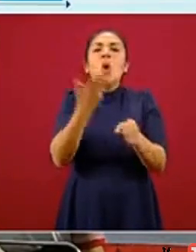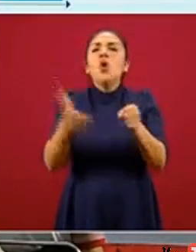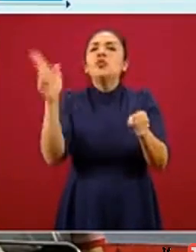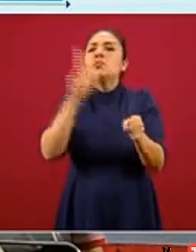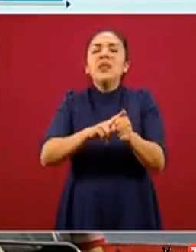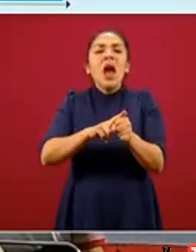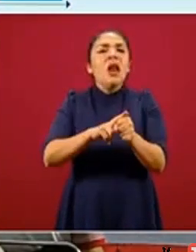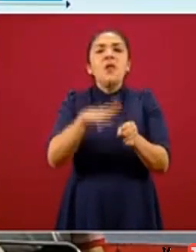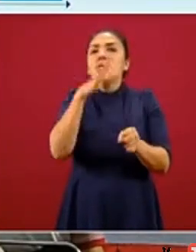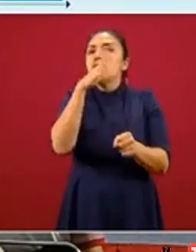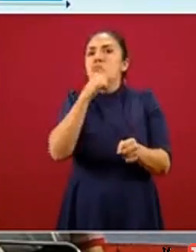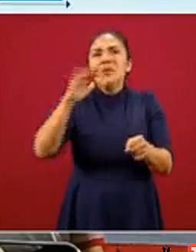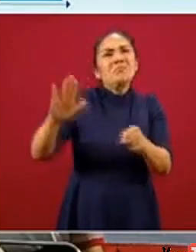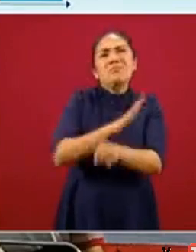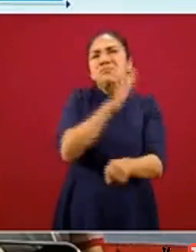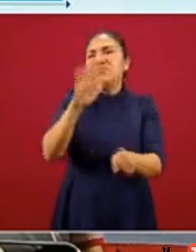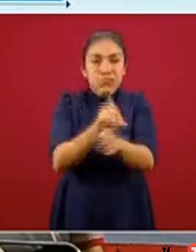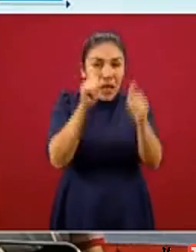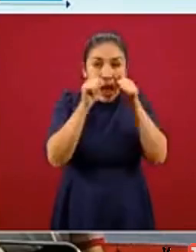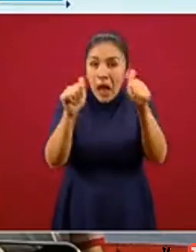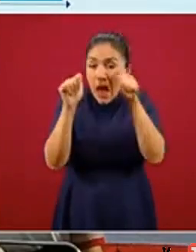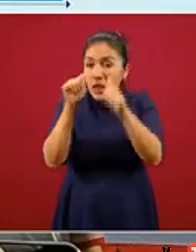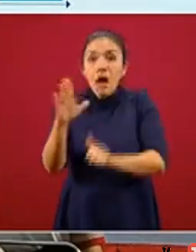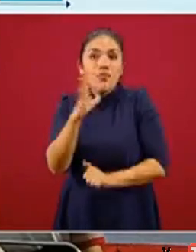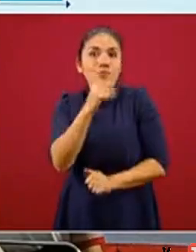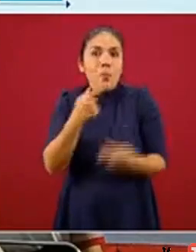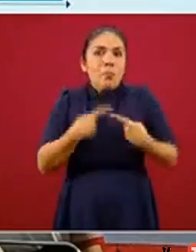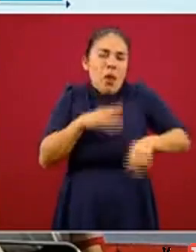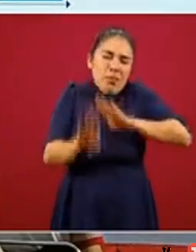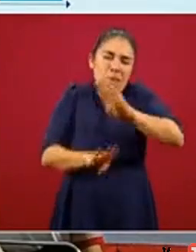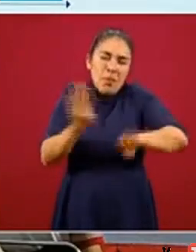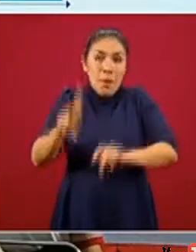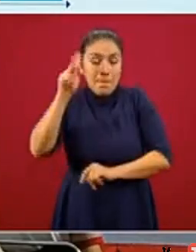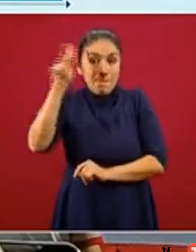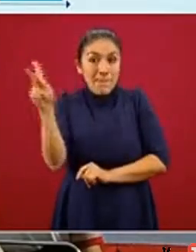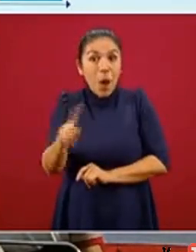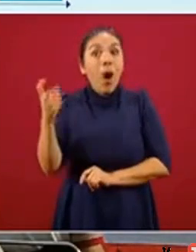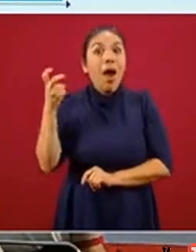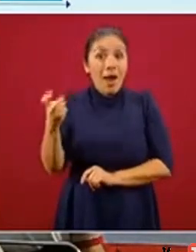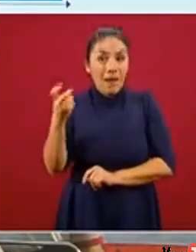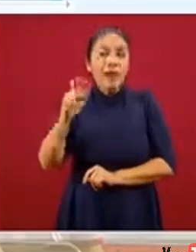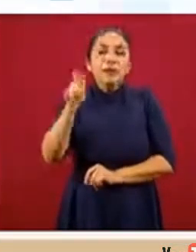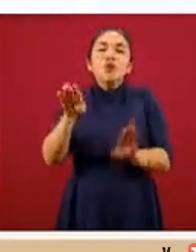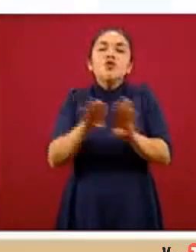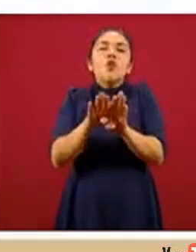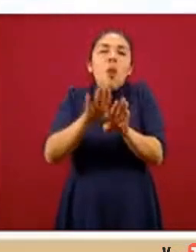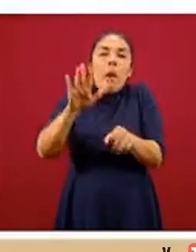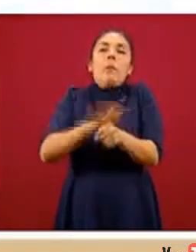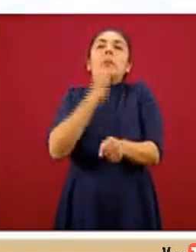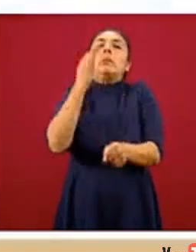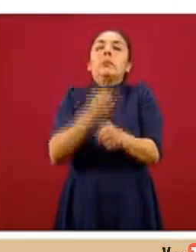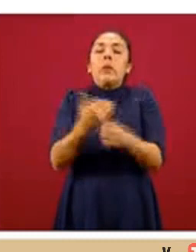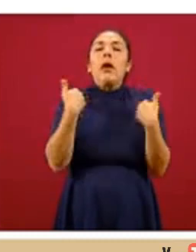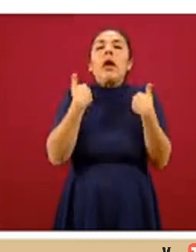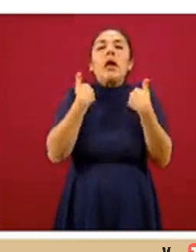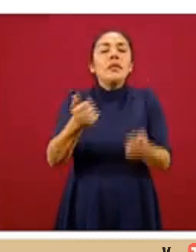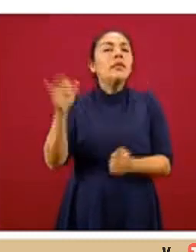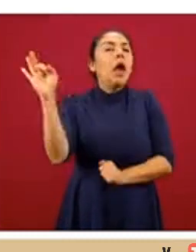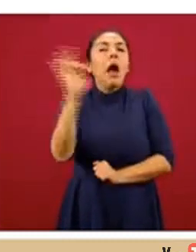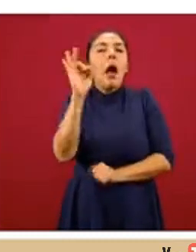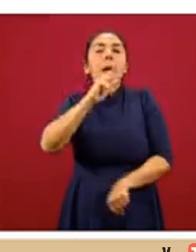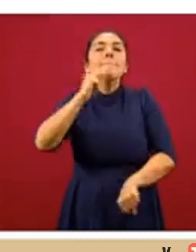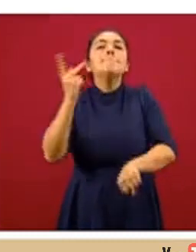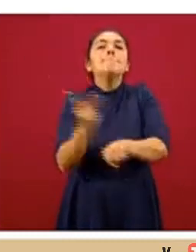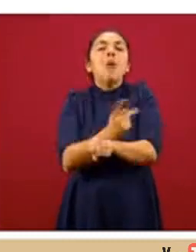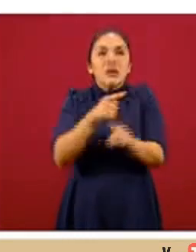del Sistema Nacional de Salud. Esta es una gráfica hipotética, así es como se